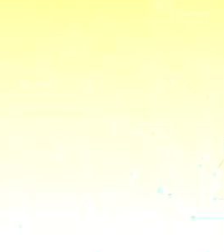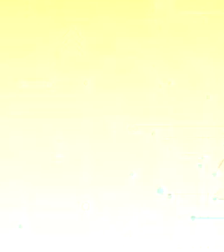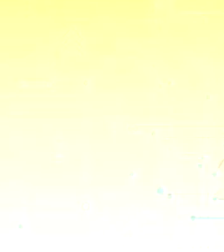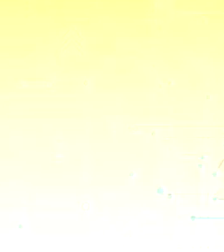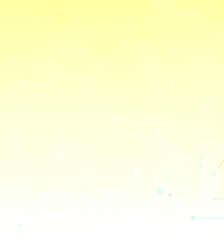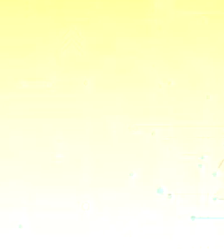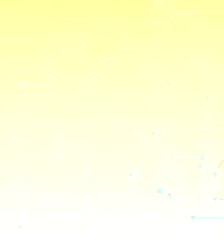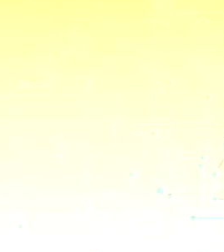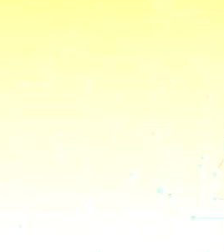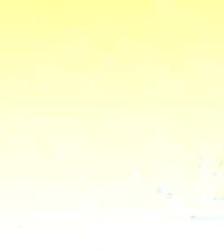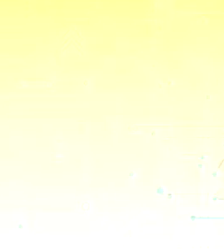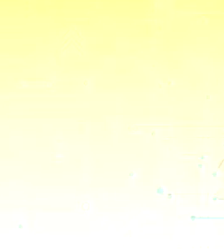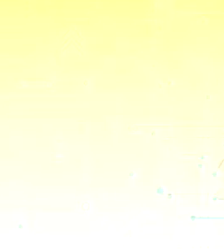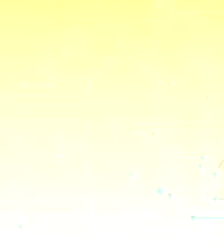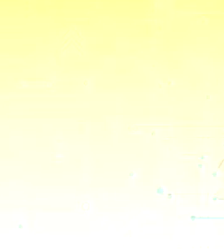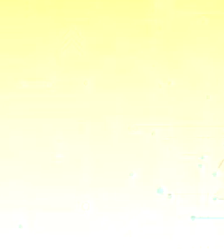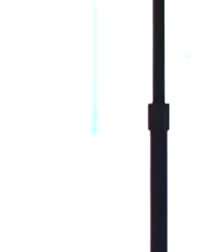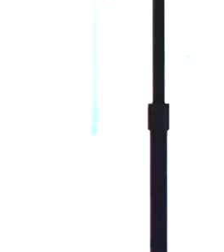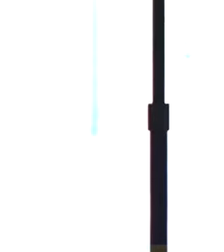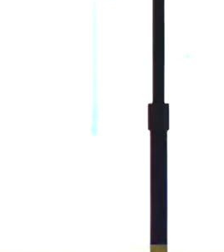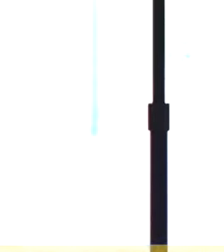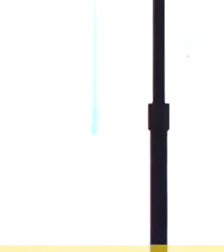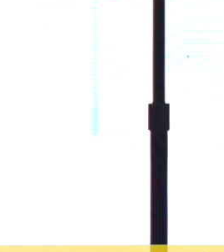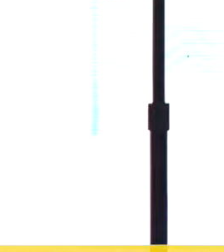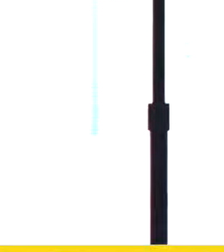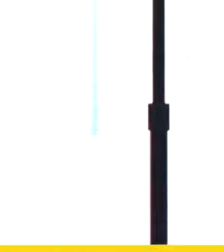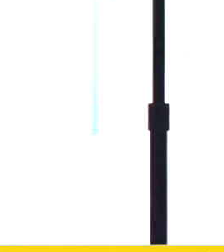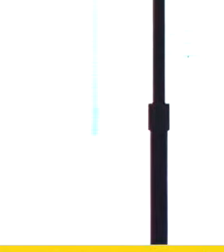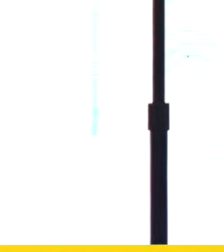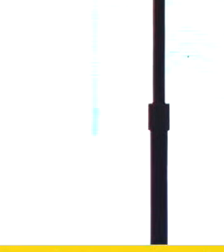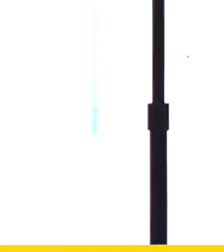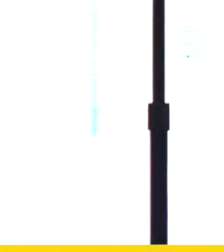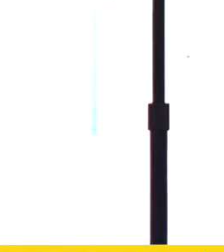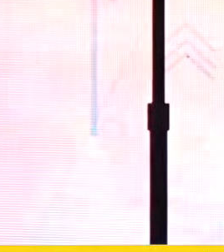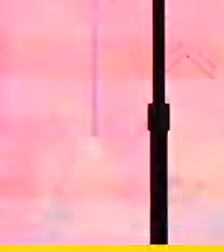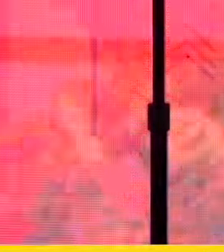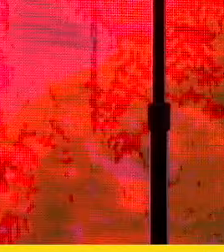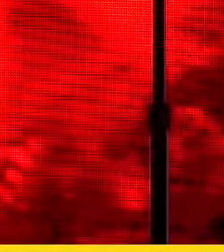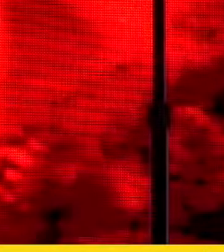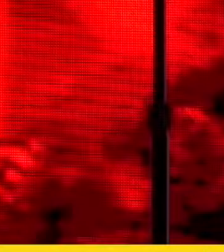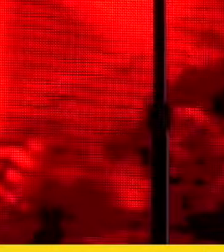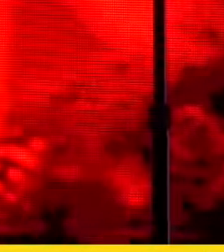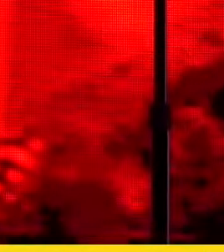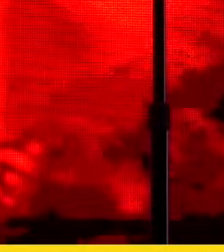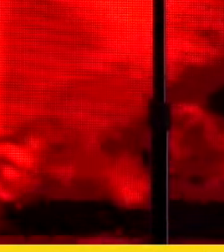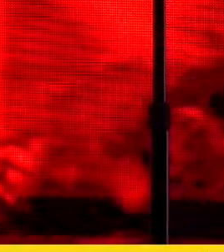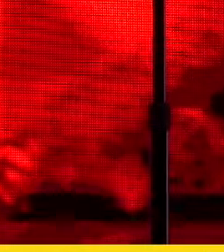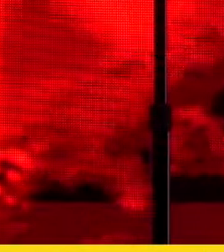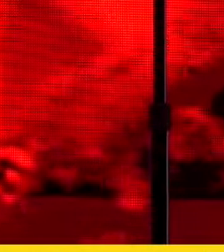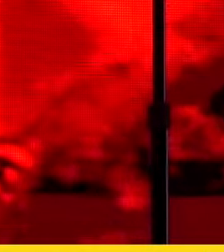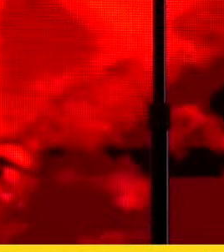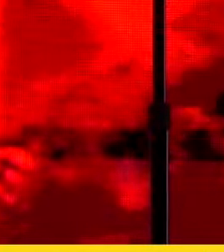imágenes. Fiona llegó, sin embargo, a una ciudad preparada, gracias a las iniciativas de prevención de la Oficina de Manejo de Emergencias y la Oficina de Obras